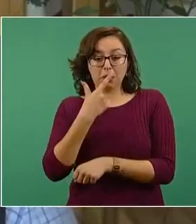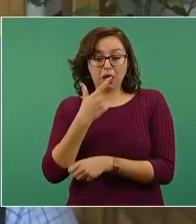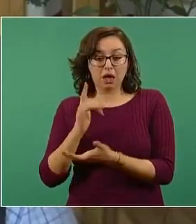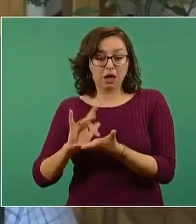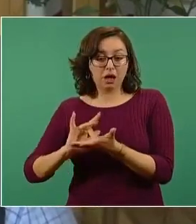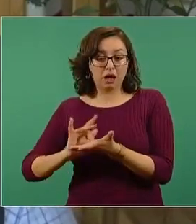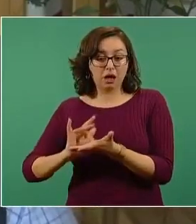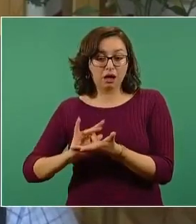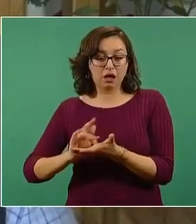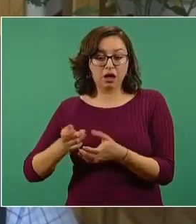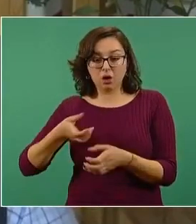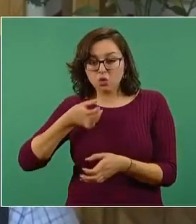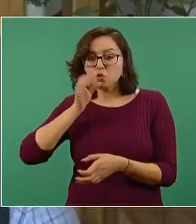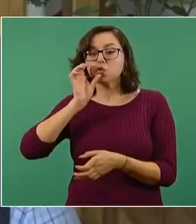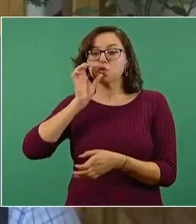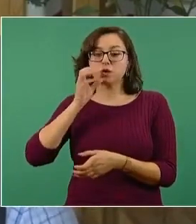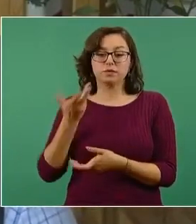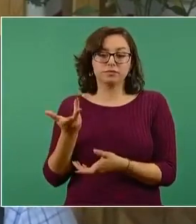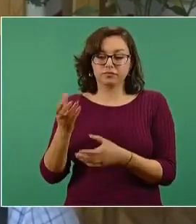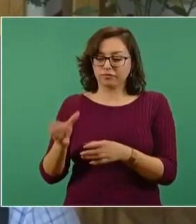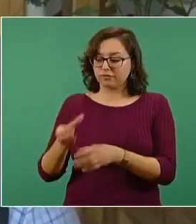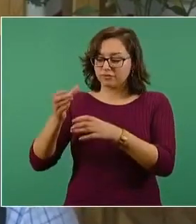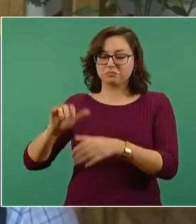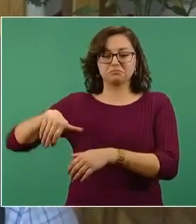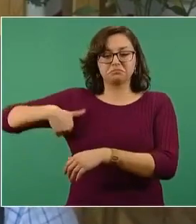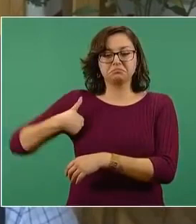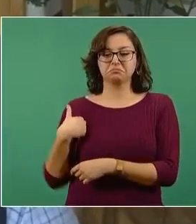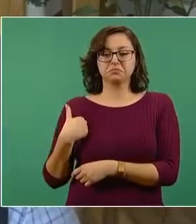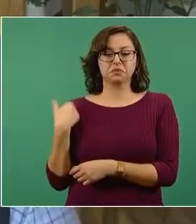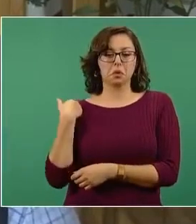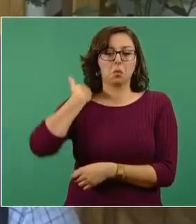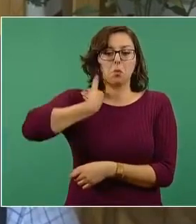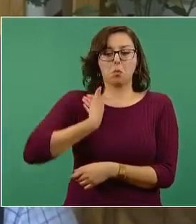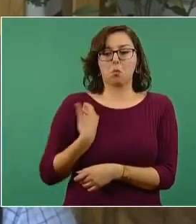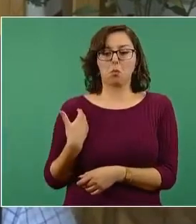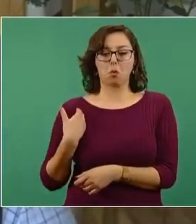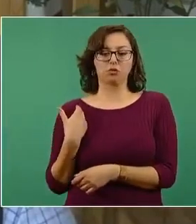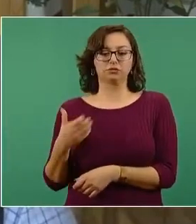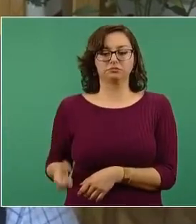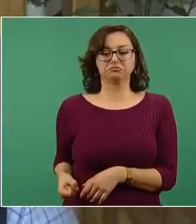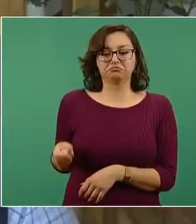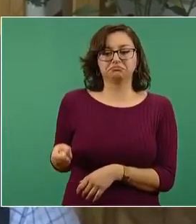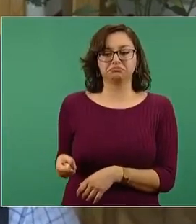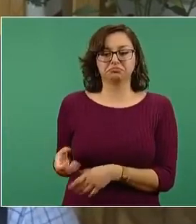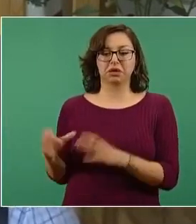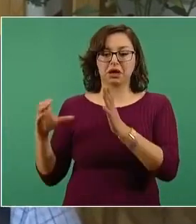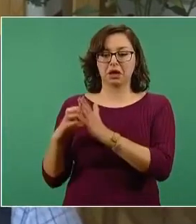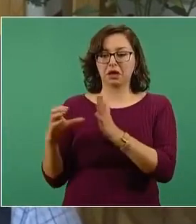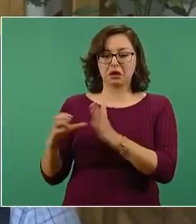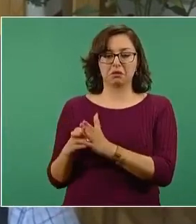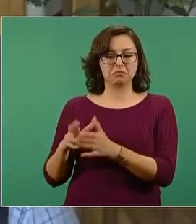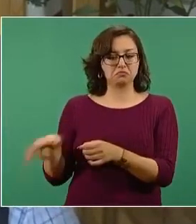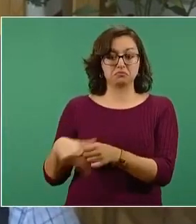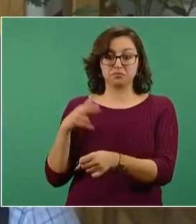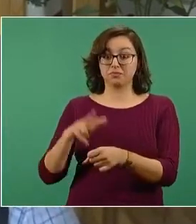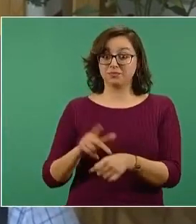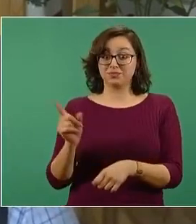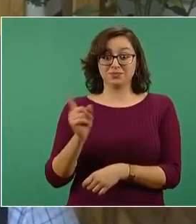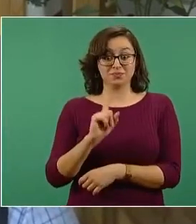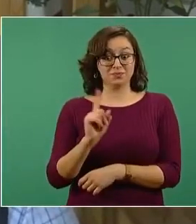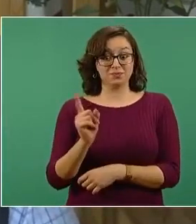un jarabe que uno lo puede traer en un maletín o lo puede traer en la bolsa o lo puede traer en una caja, no. Estamos hablando